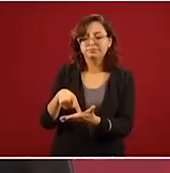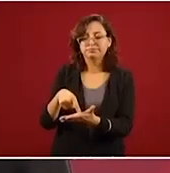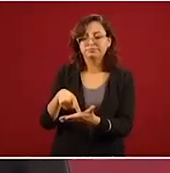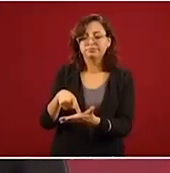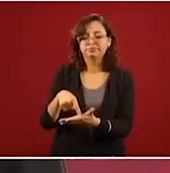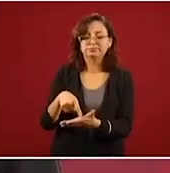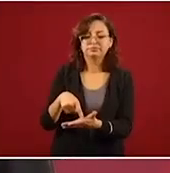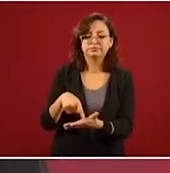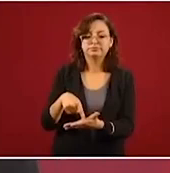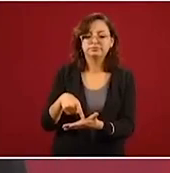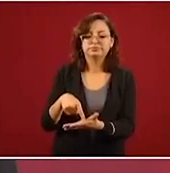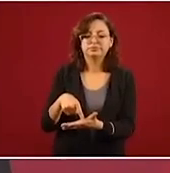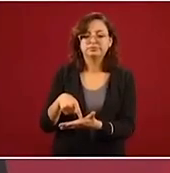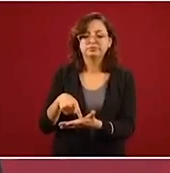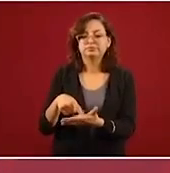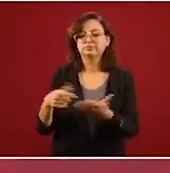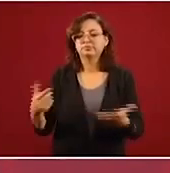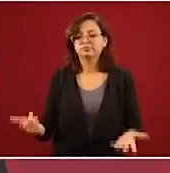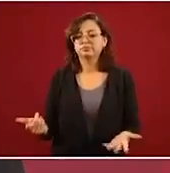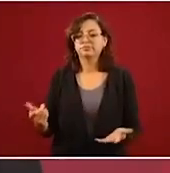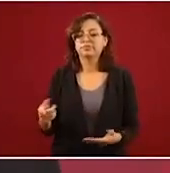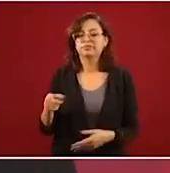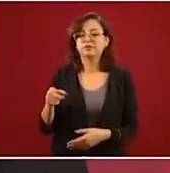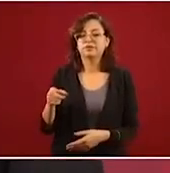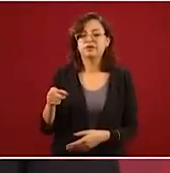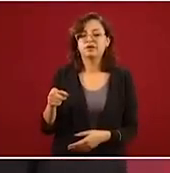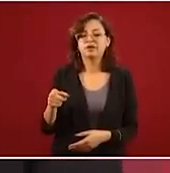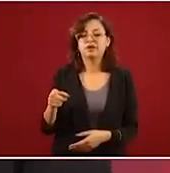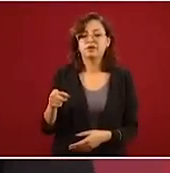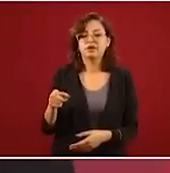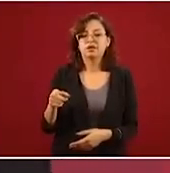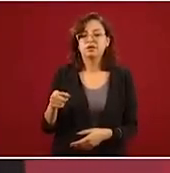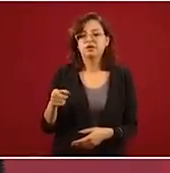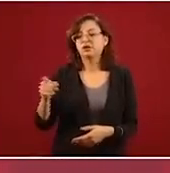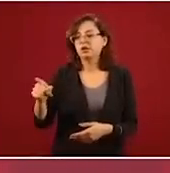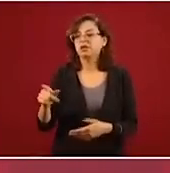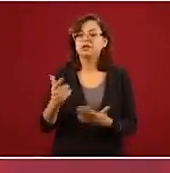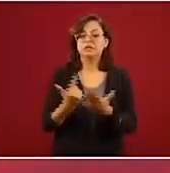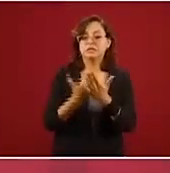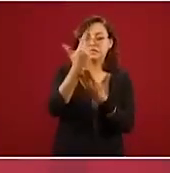salieron 40, 50 minutos antes de que se pasara la lista